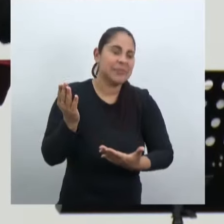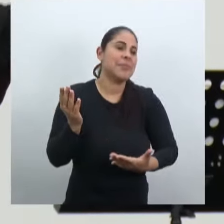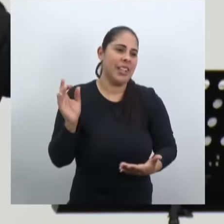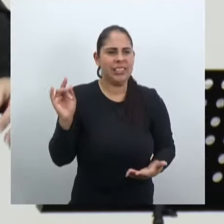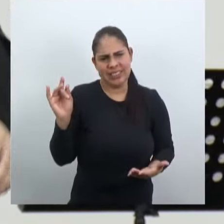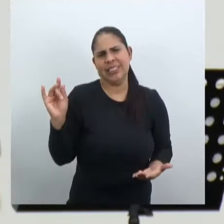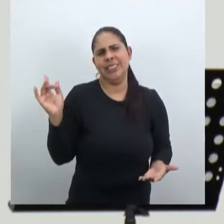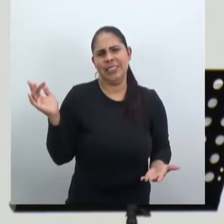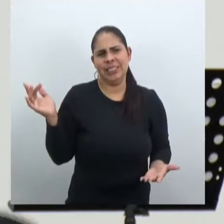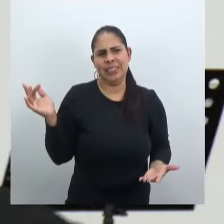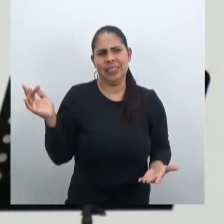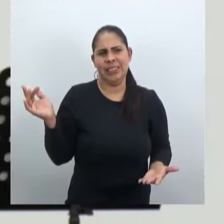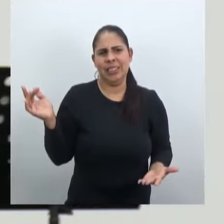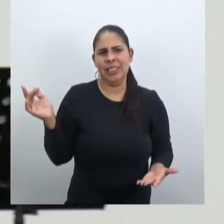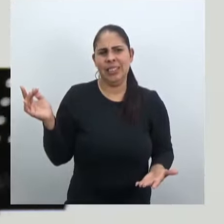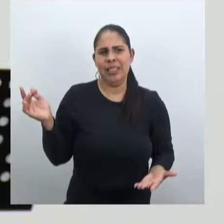Nada de